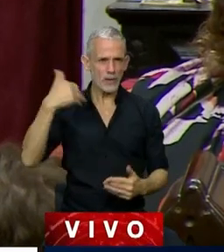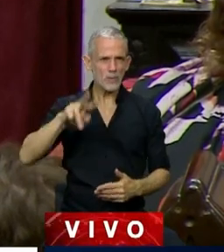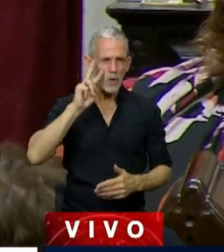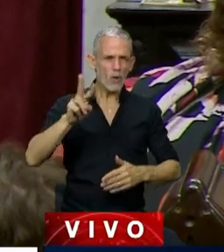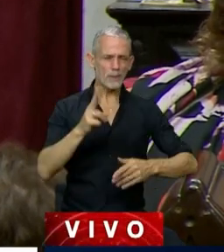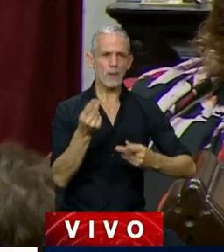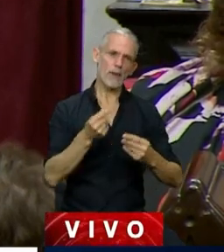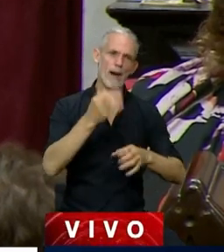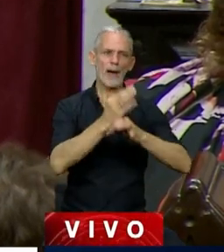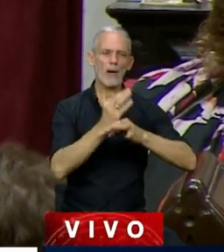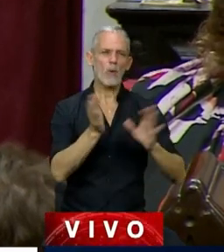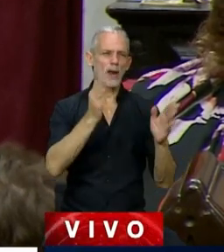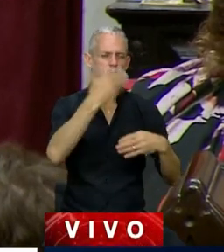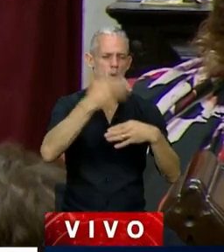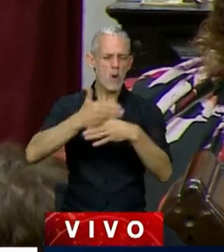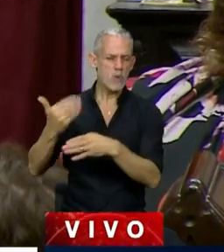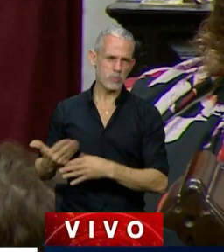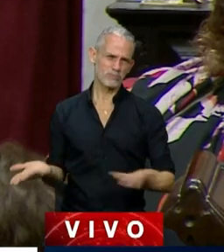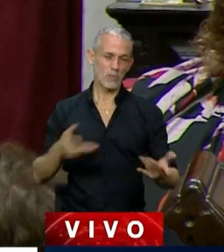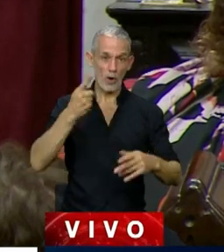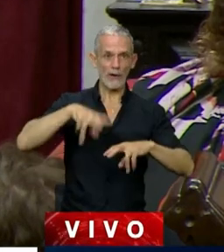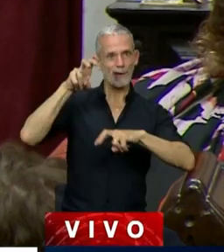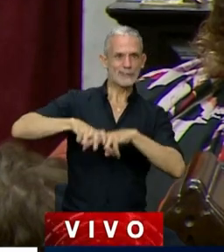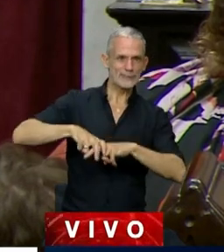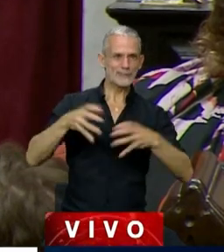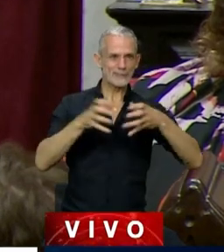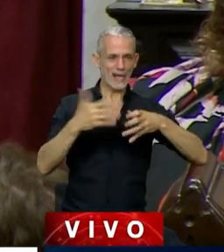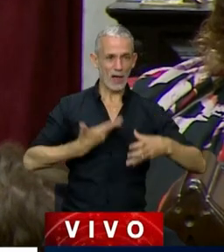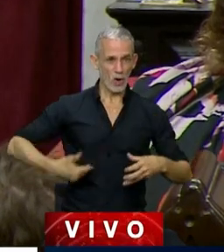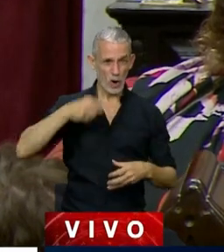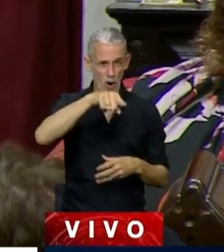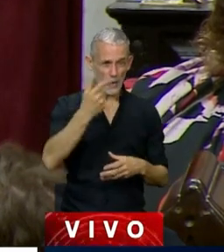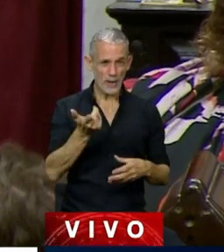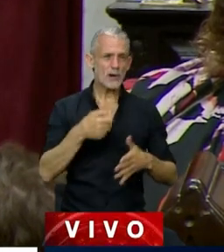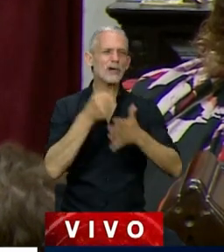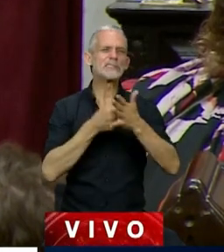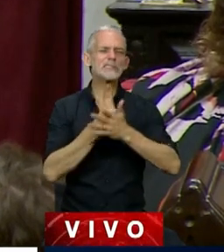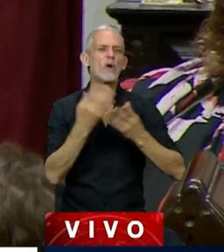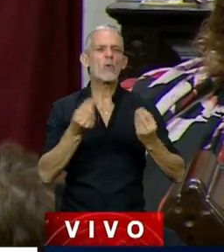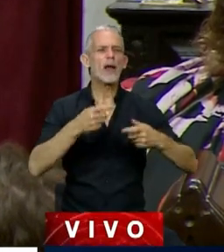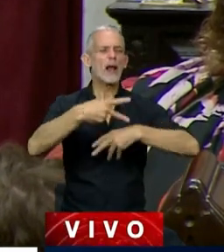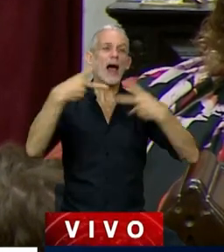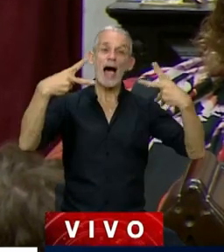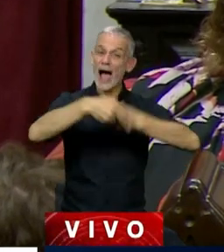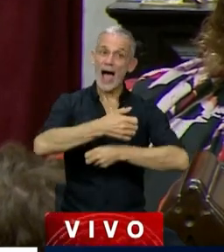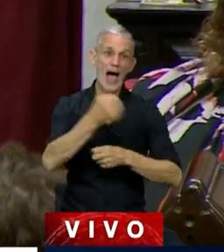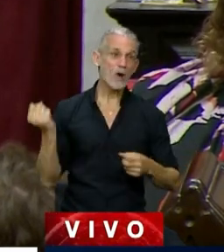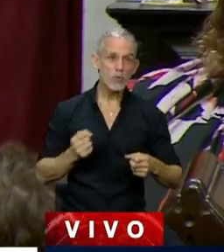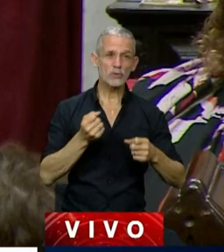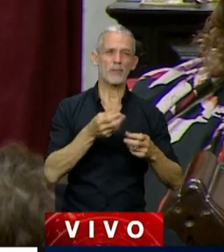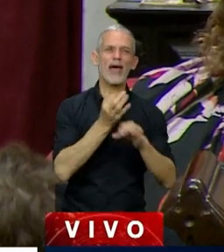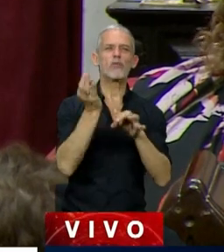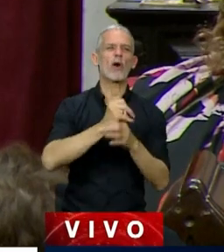escuelas cerradas y hoy los que están sentados en el oficialismo están militando un ajuste a la